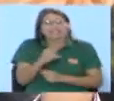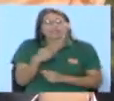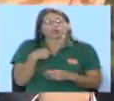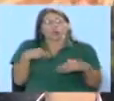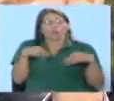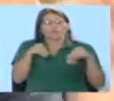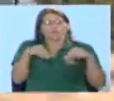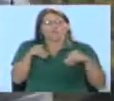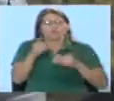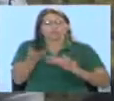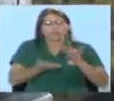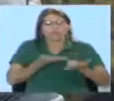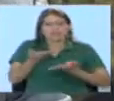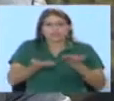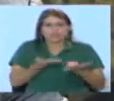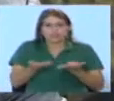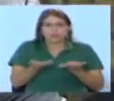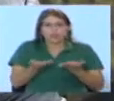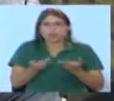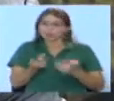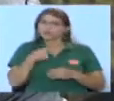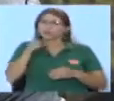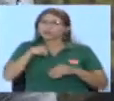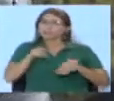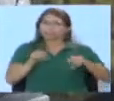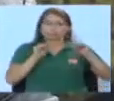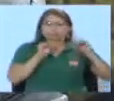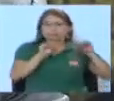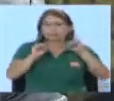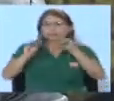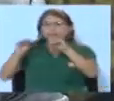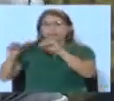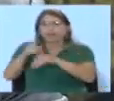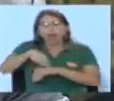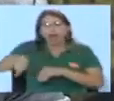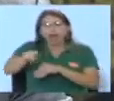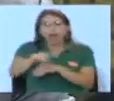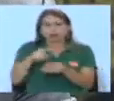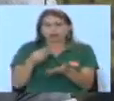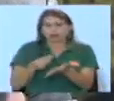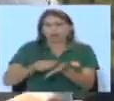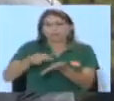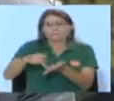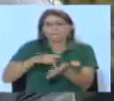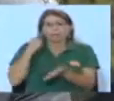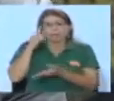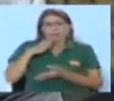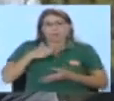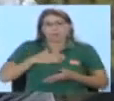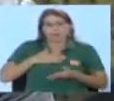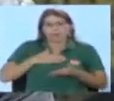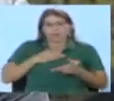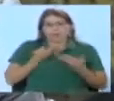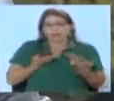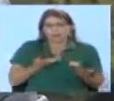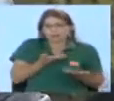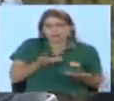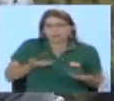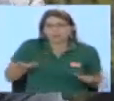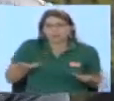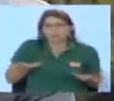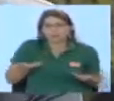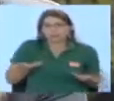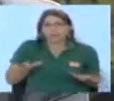servicio, entre más educado tenga yo a mis usuarios, más contentos van a estar con mi servicio. Y entre menos educados tenga mi